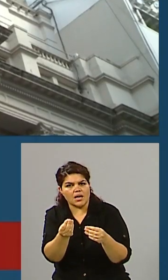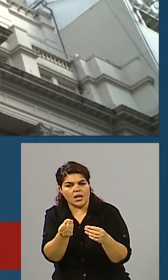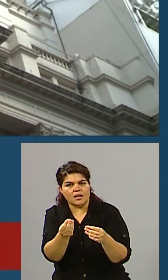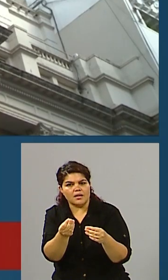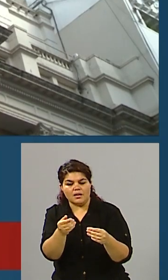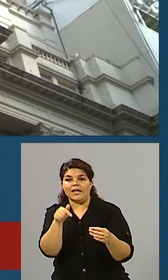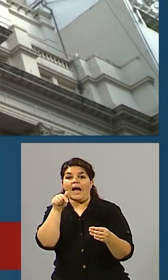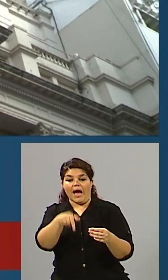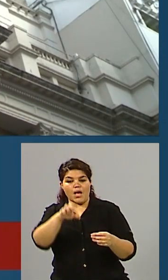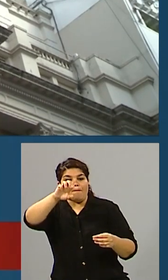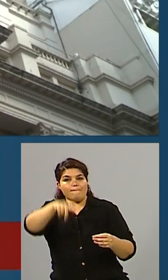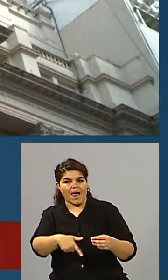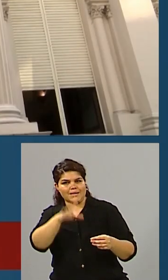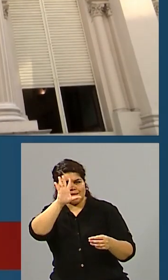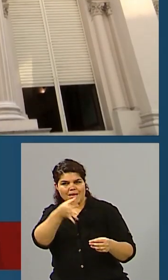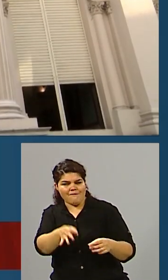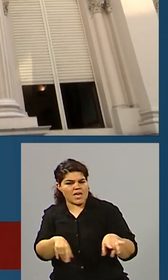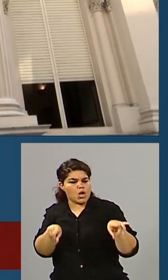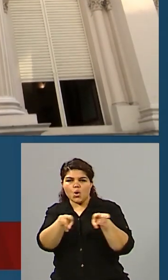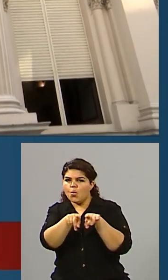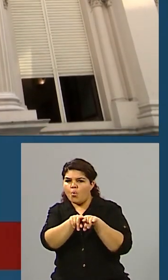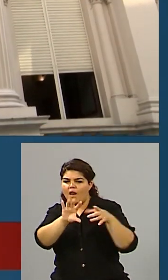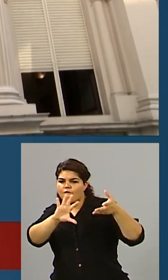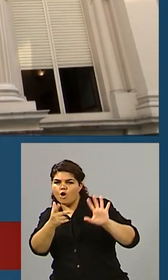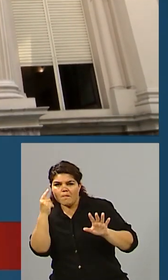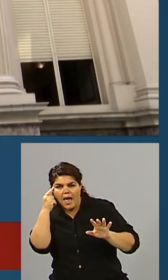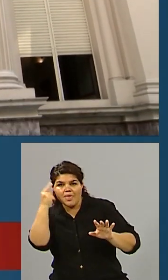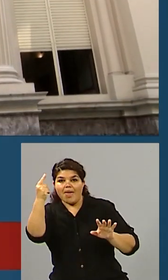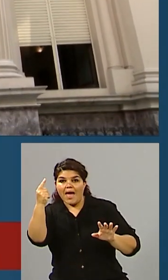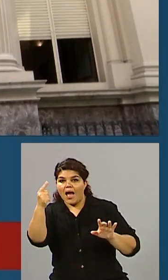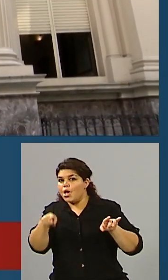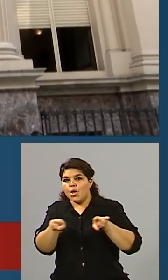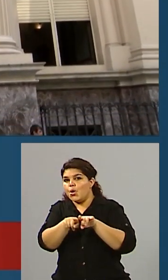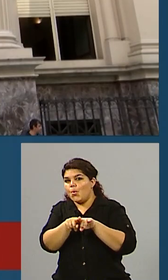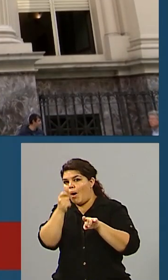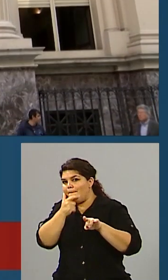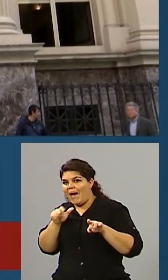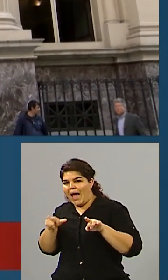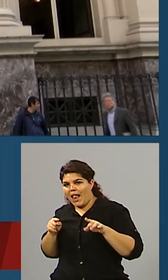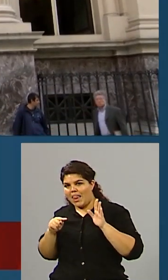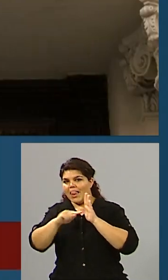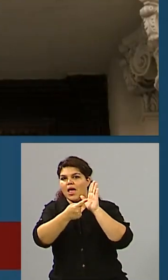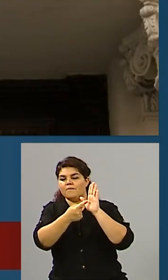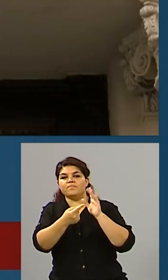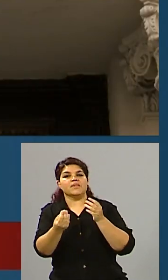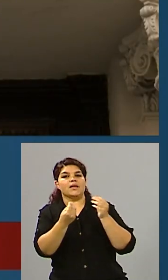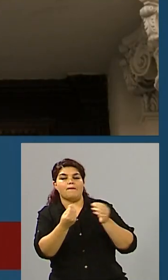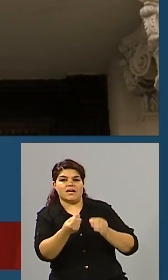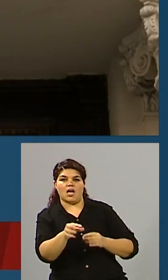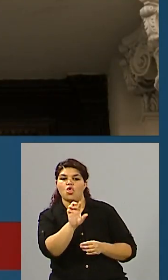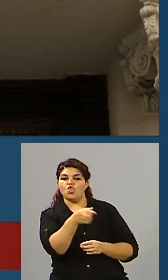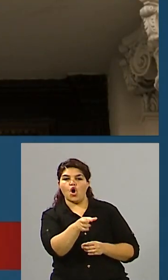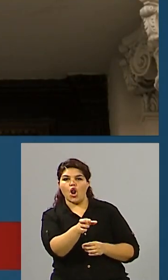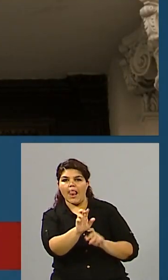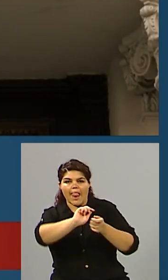va a llevar adelante una idea, punto 1, de que la dolarización no va a ser inminente, punto 2,